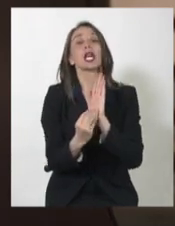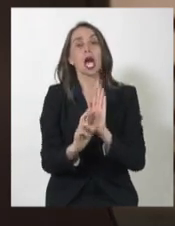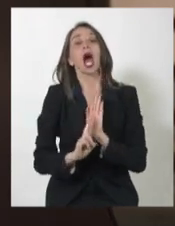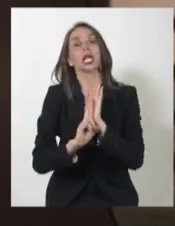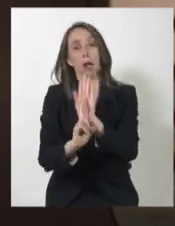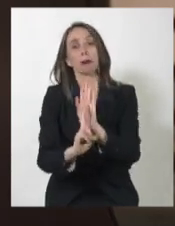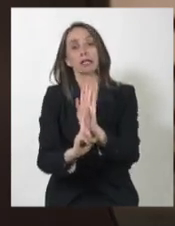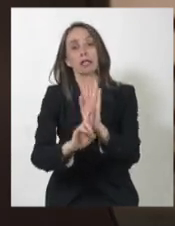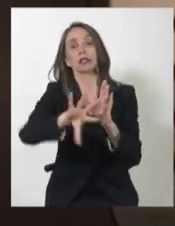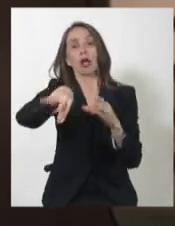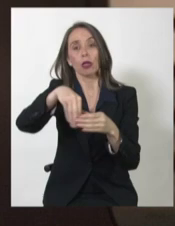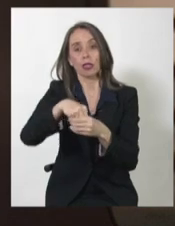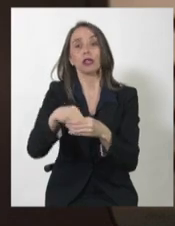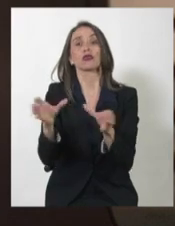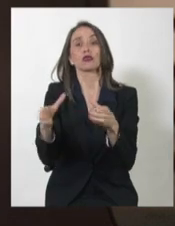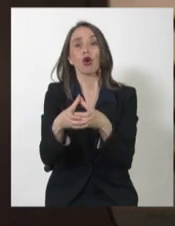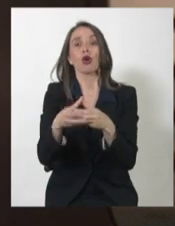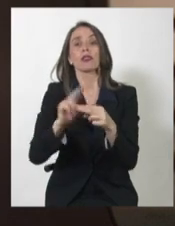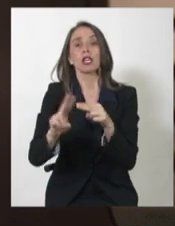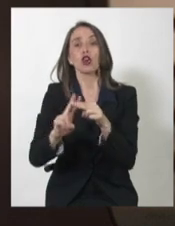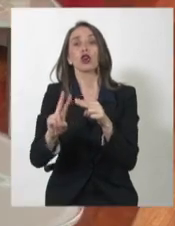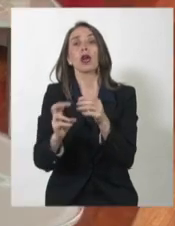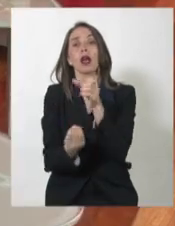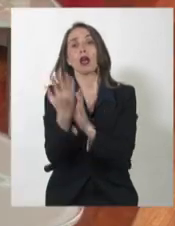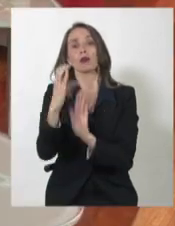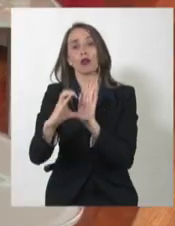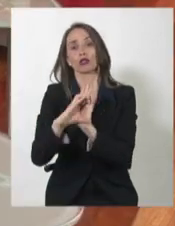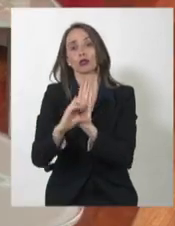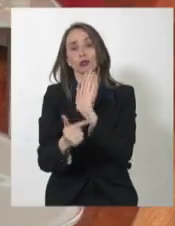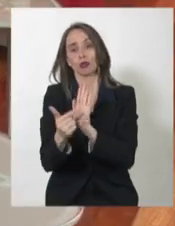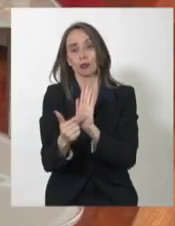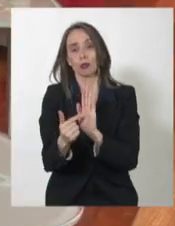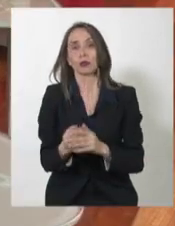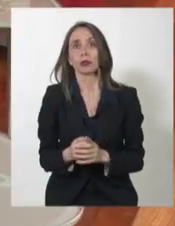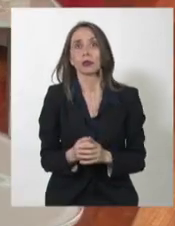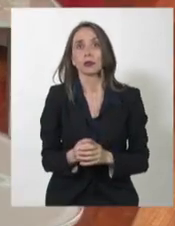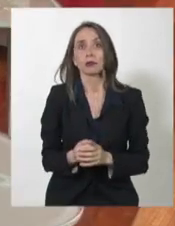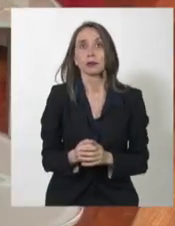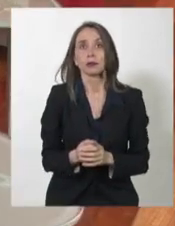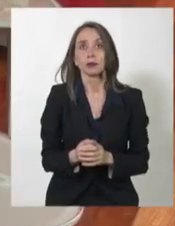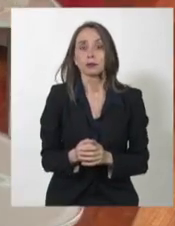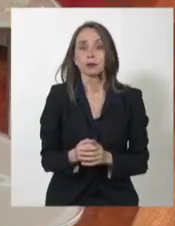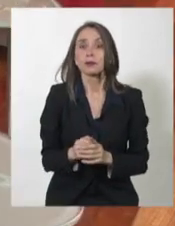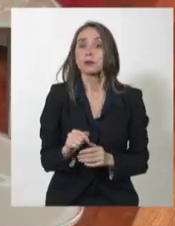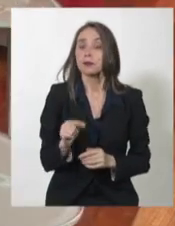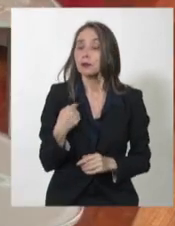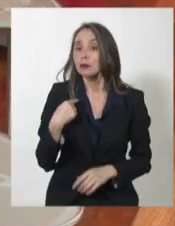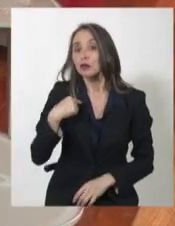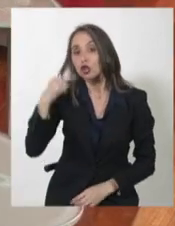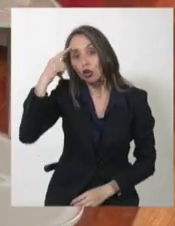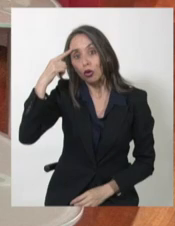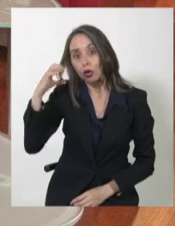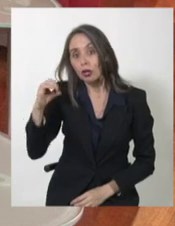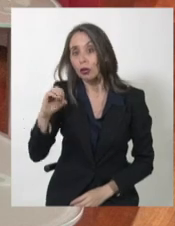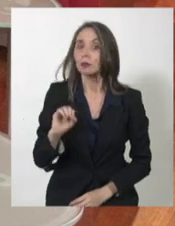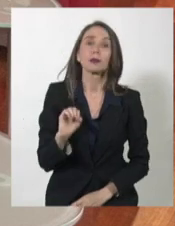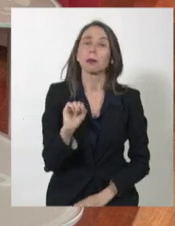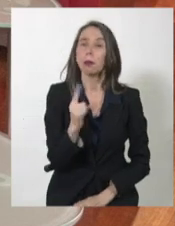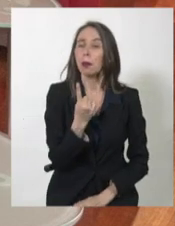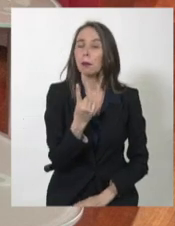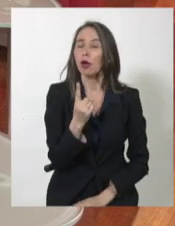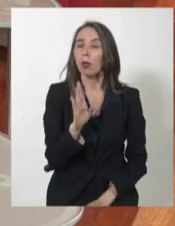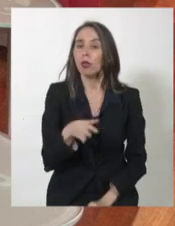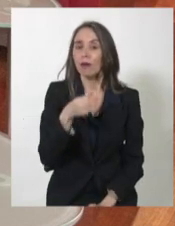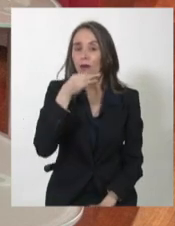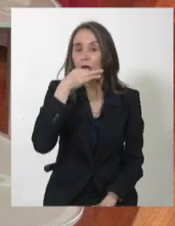en la convención constituyente. Yo creo que, en todo caso, lo primero que hay que